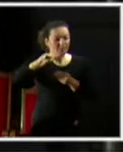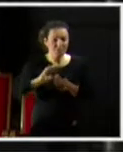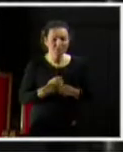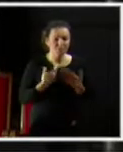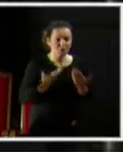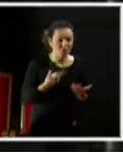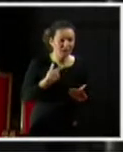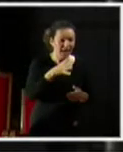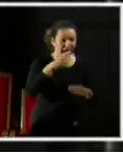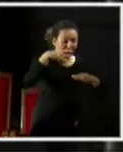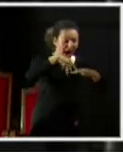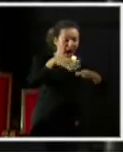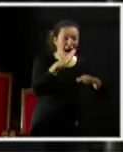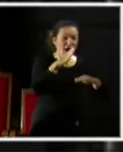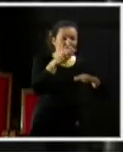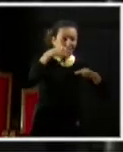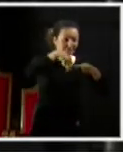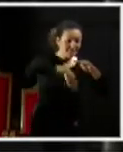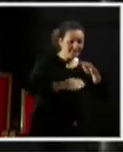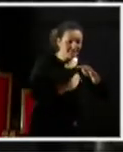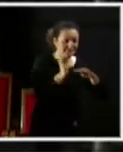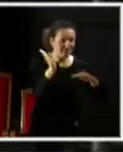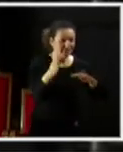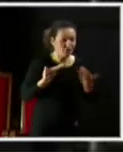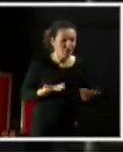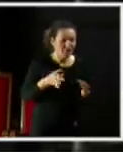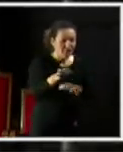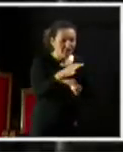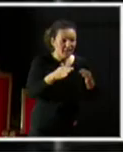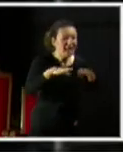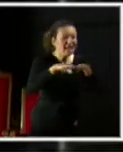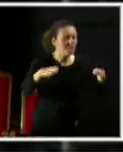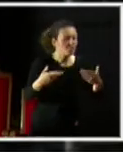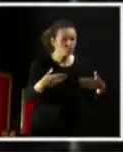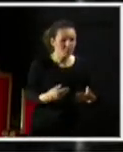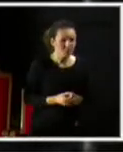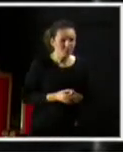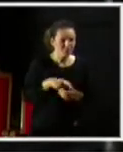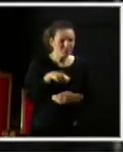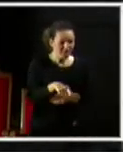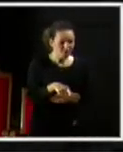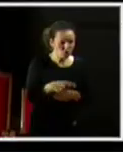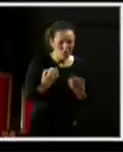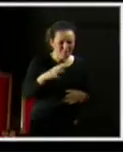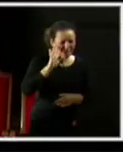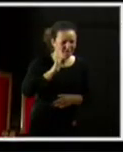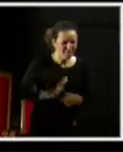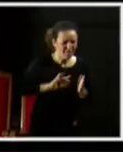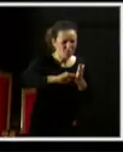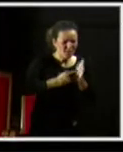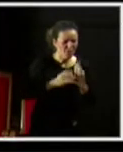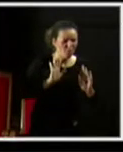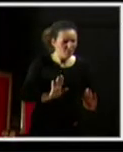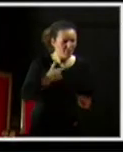en un equilibrio que es muy conveniente para esta célula esto que aparentemente es muy técnico nosotros lo vemos en el día a día por ejemplo cuando usamos los